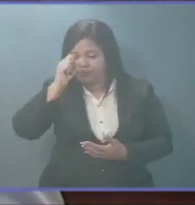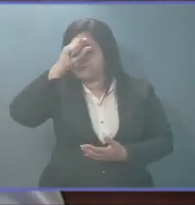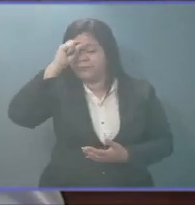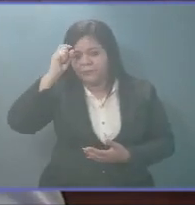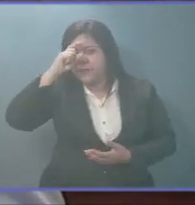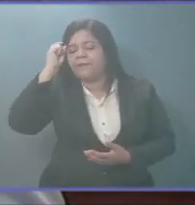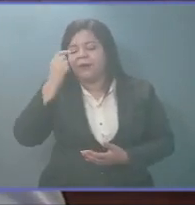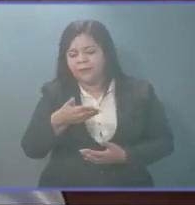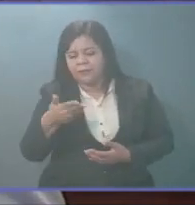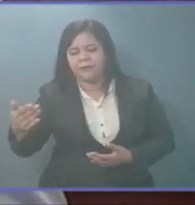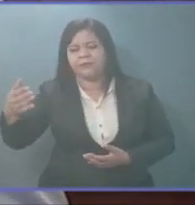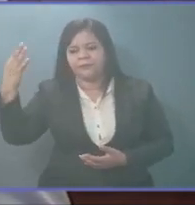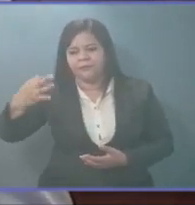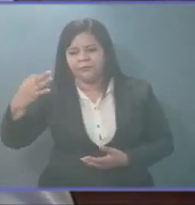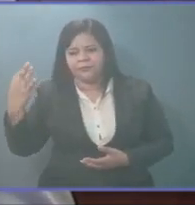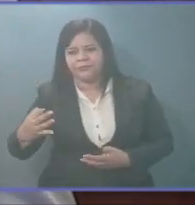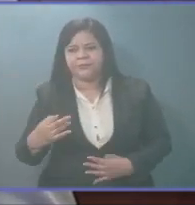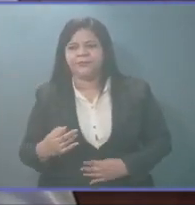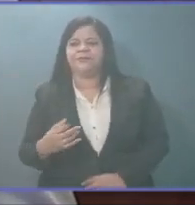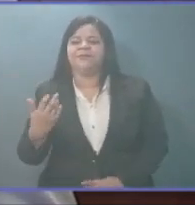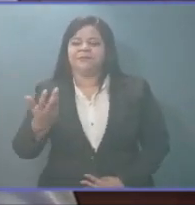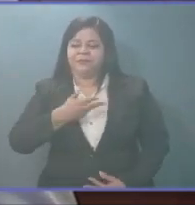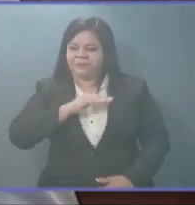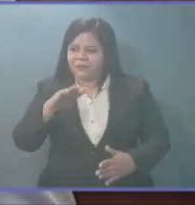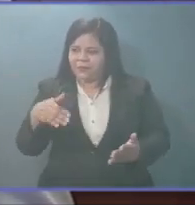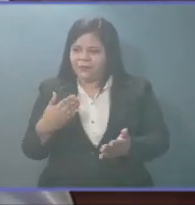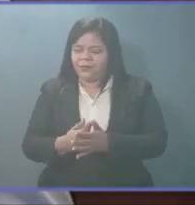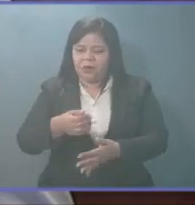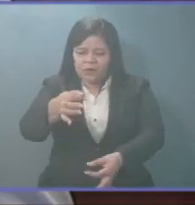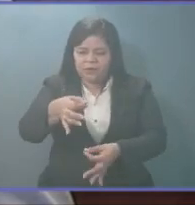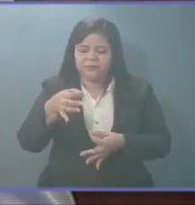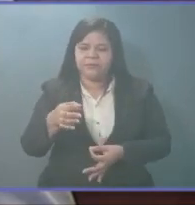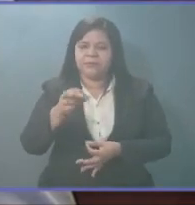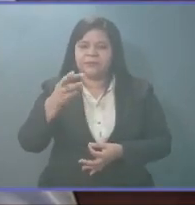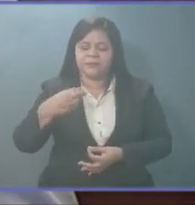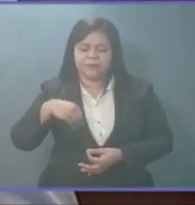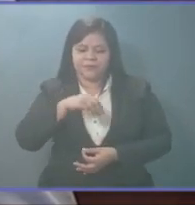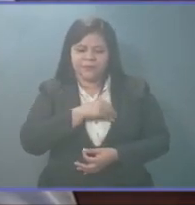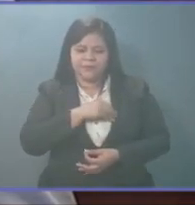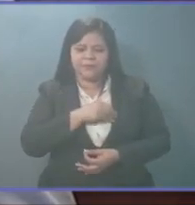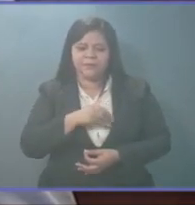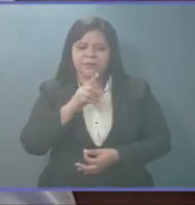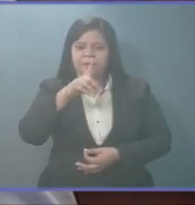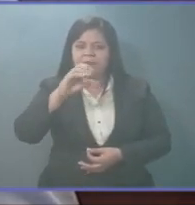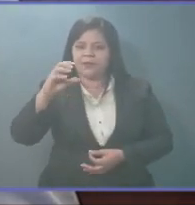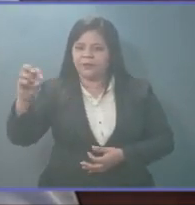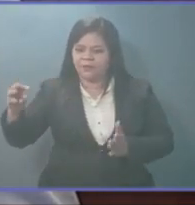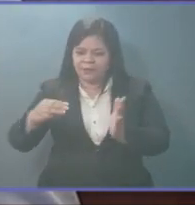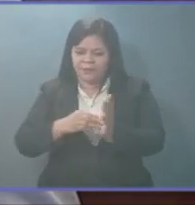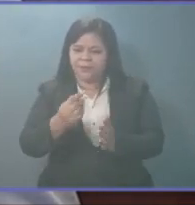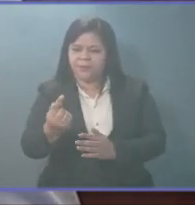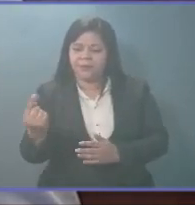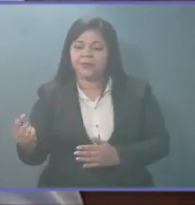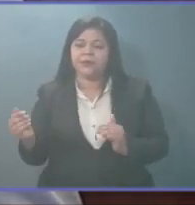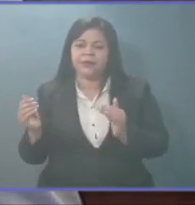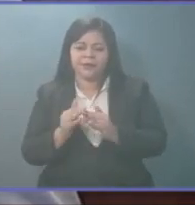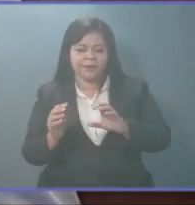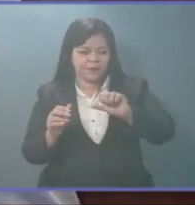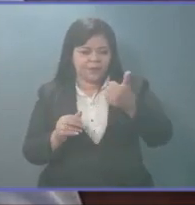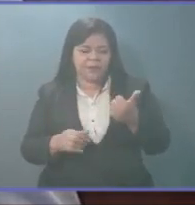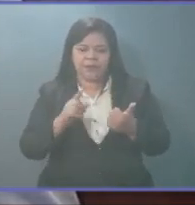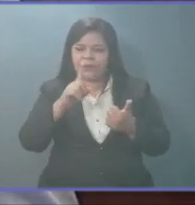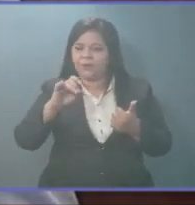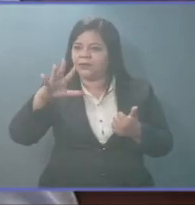que se necesita. Hemos impreso todas las recetas médicas del Seguro Social para 100.000 personas y además de otros